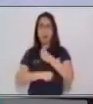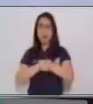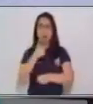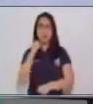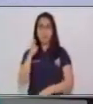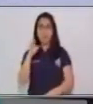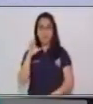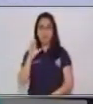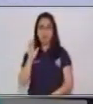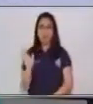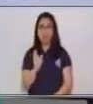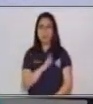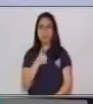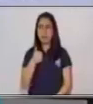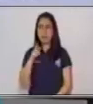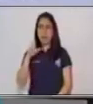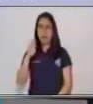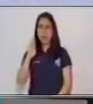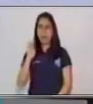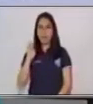Pero también puedes observar